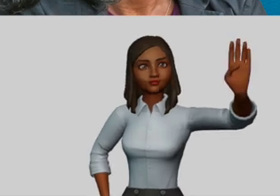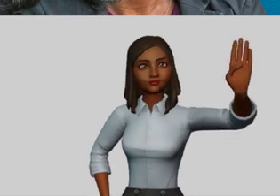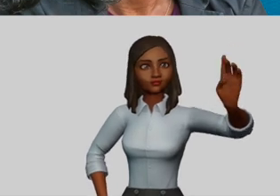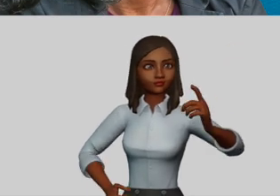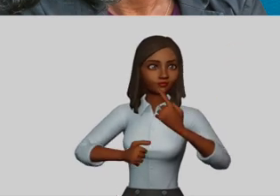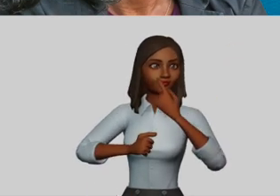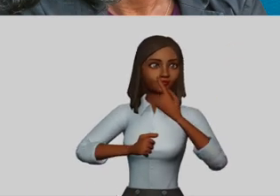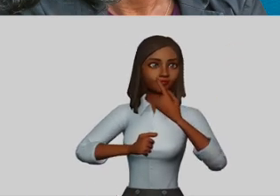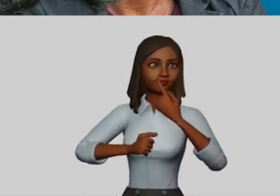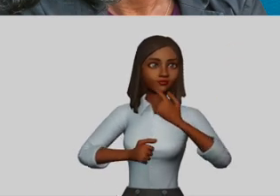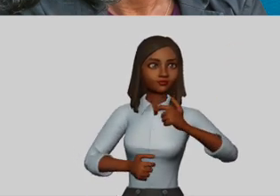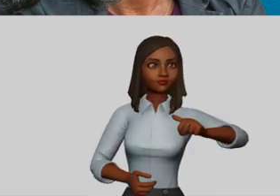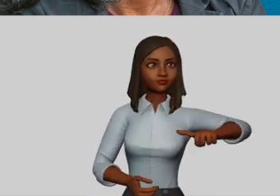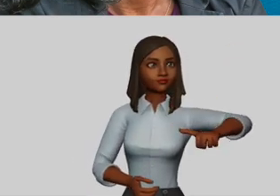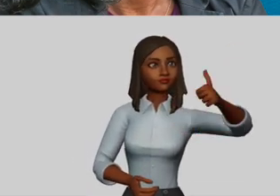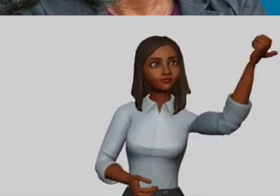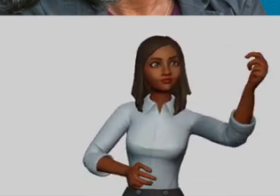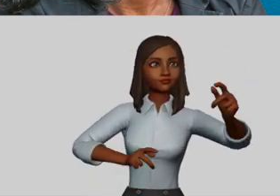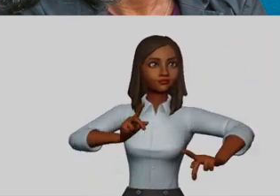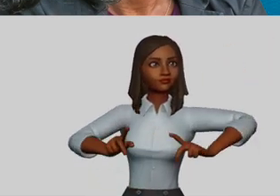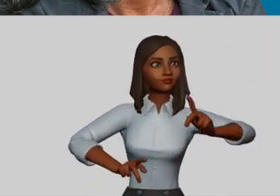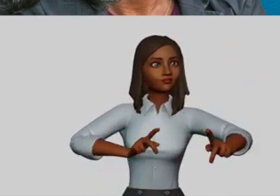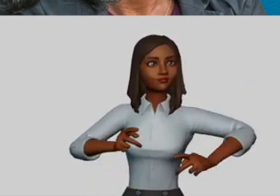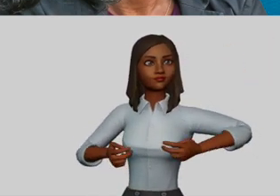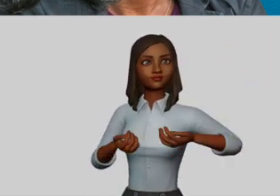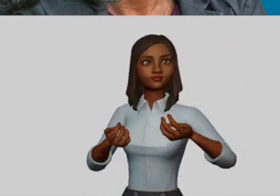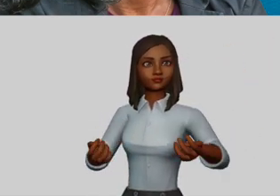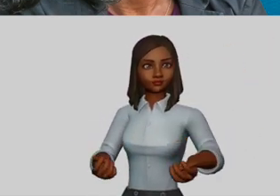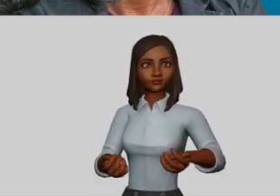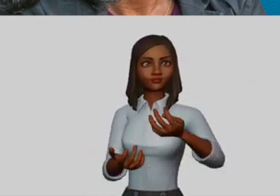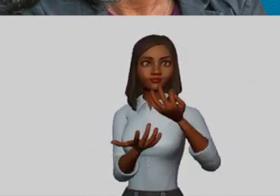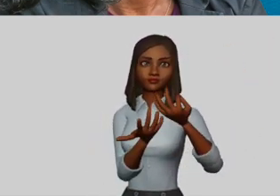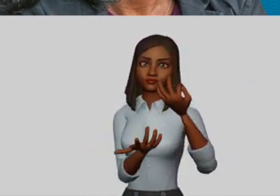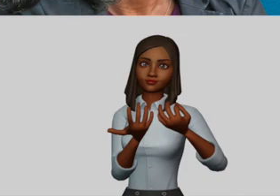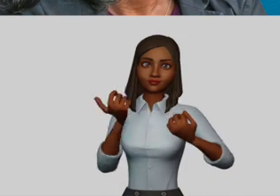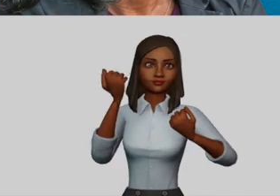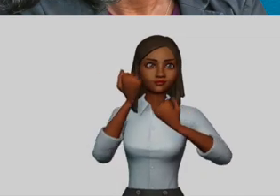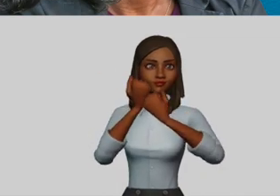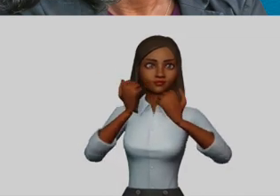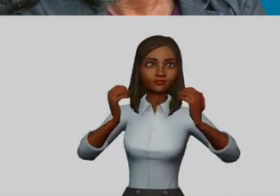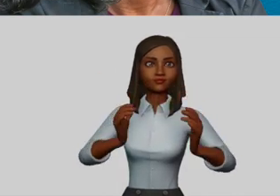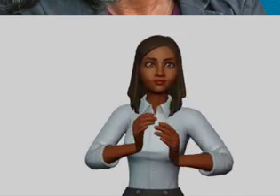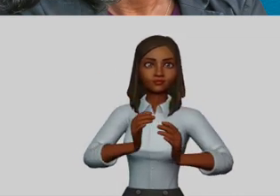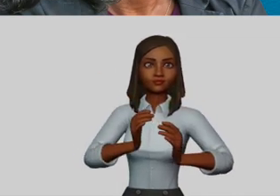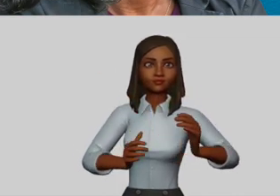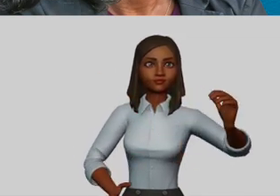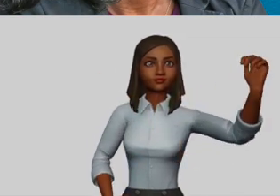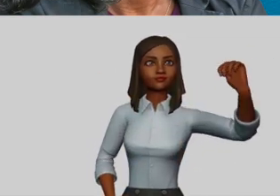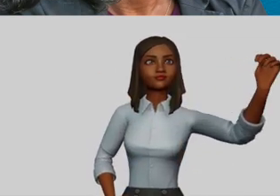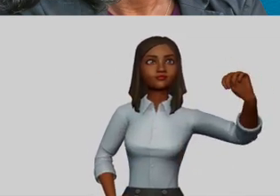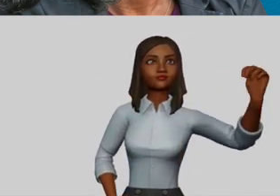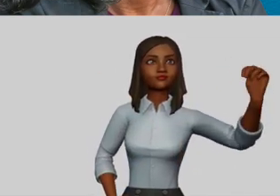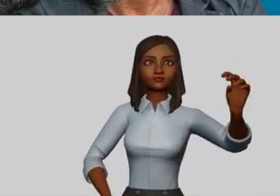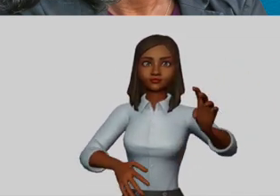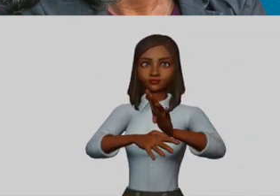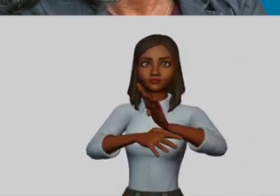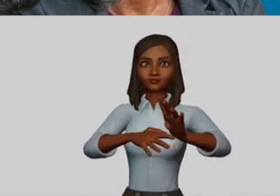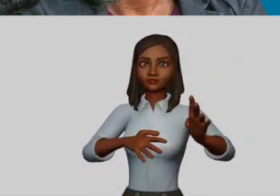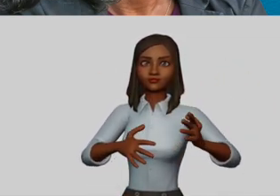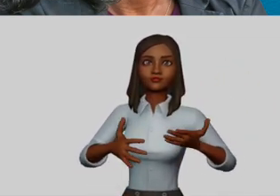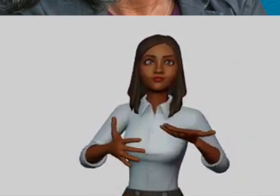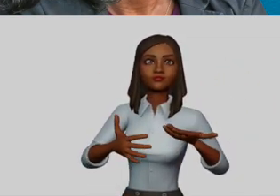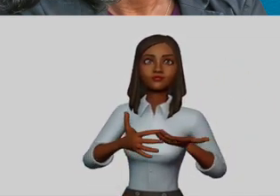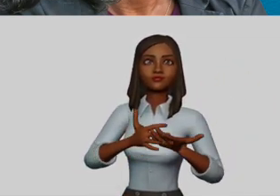de realmente el algoritmo de scoring y cómo aseguran que no haga discriminación. Sí. Eso mismo era lo que ella...